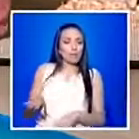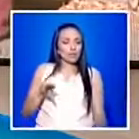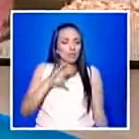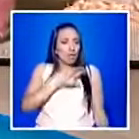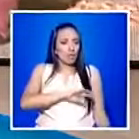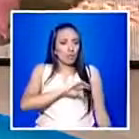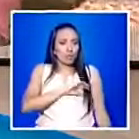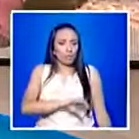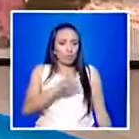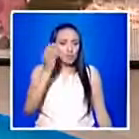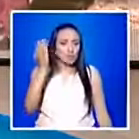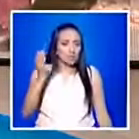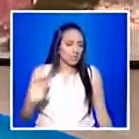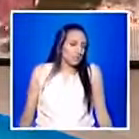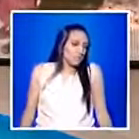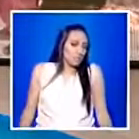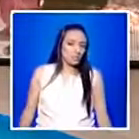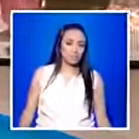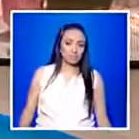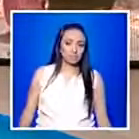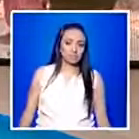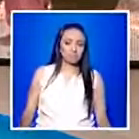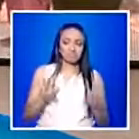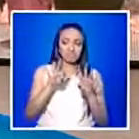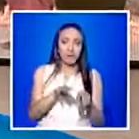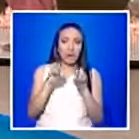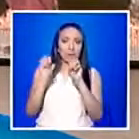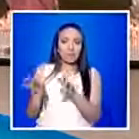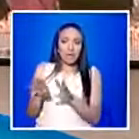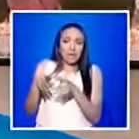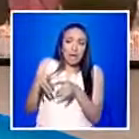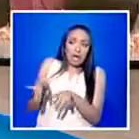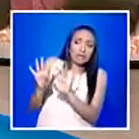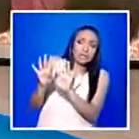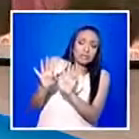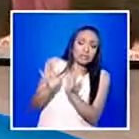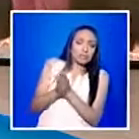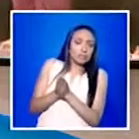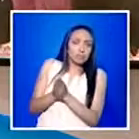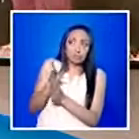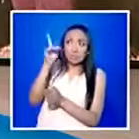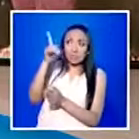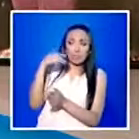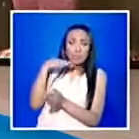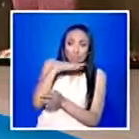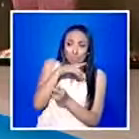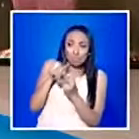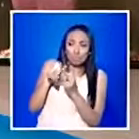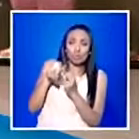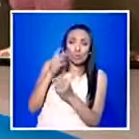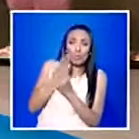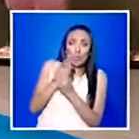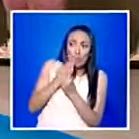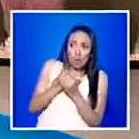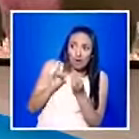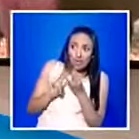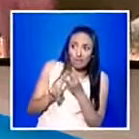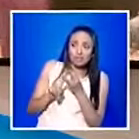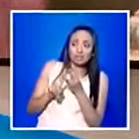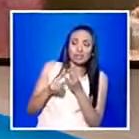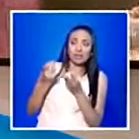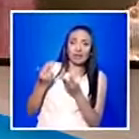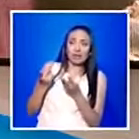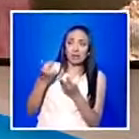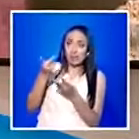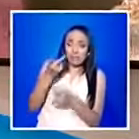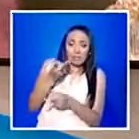de la capital, que están ahí abandonados, que en algunos casos generan insalubridad, molestia, inseguridad y riesgo,